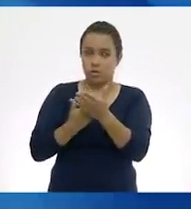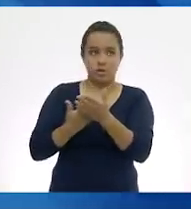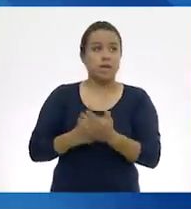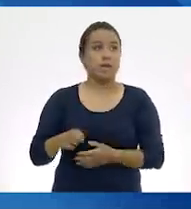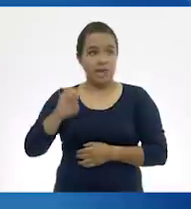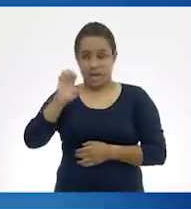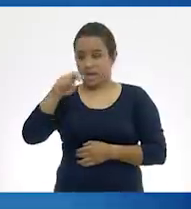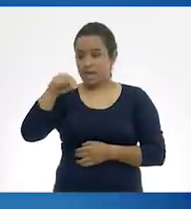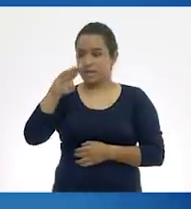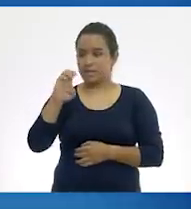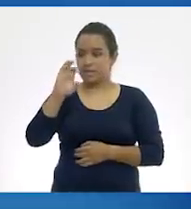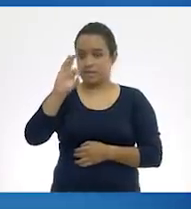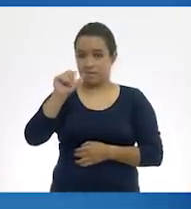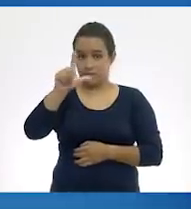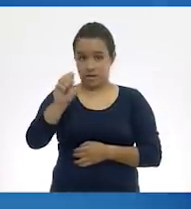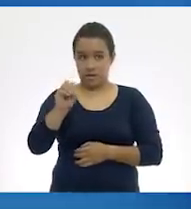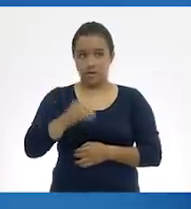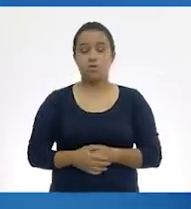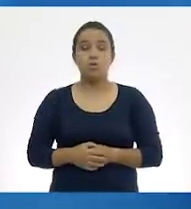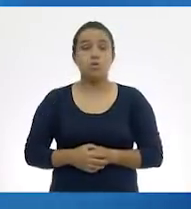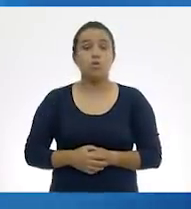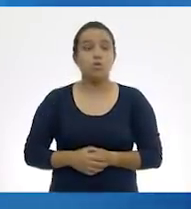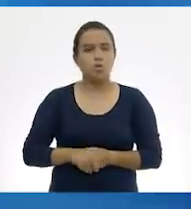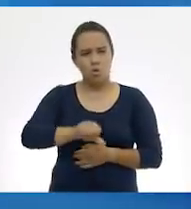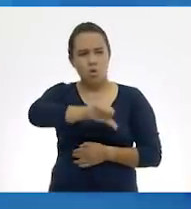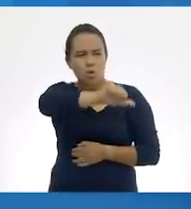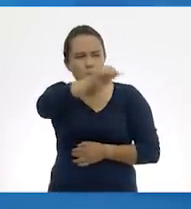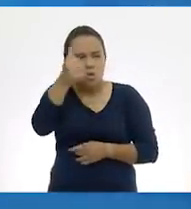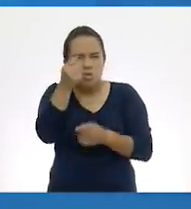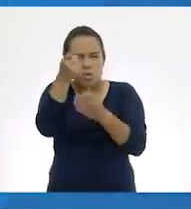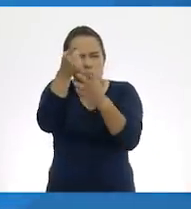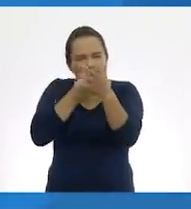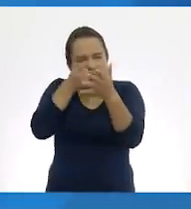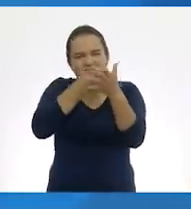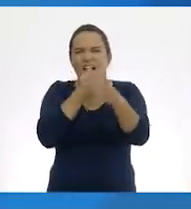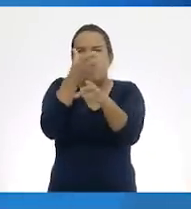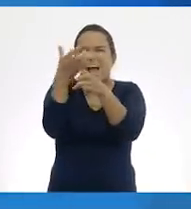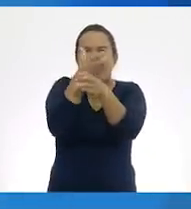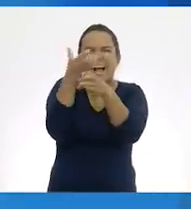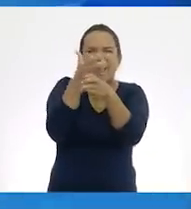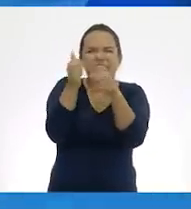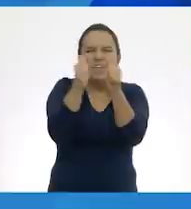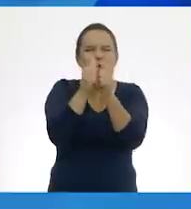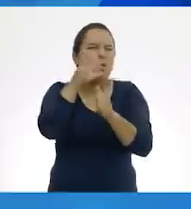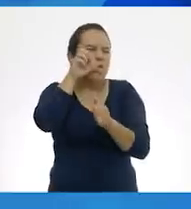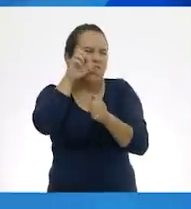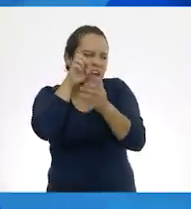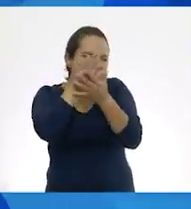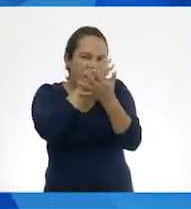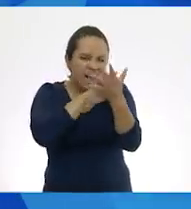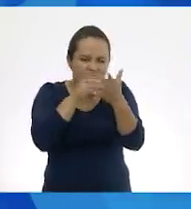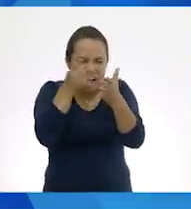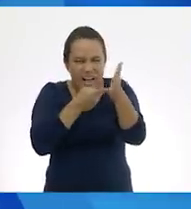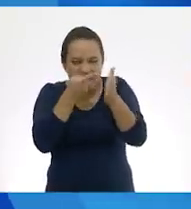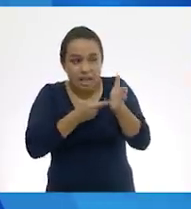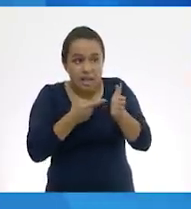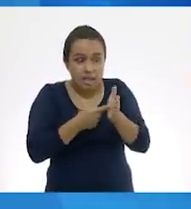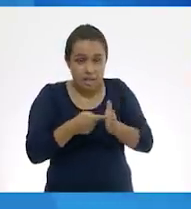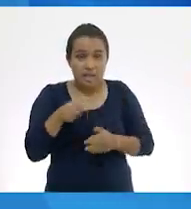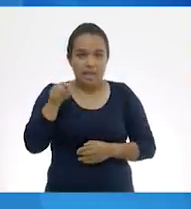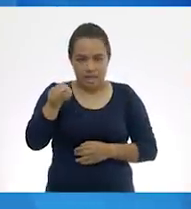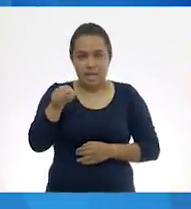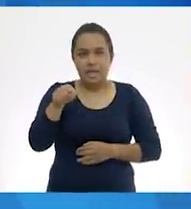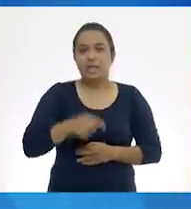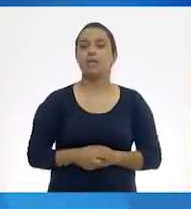encéfalo. Ajá. Está la parte rayada cafecita con naranja, ¿ya la viste? Sí, de la izquierda abajo.